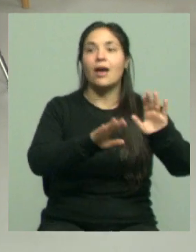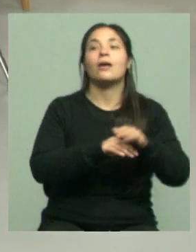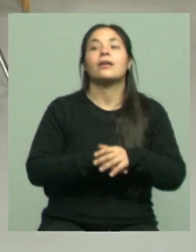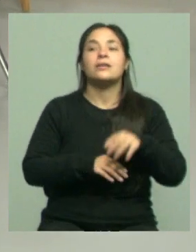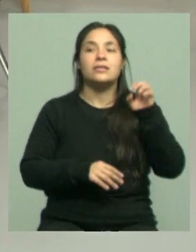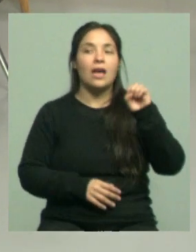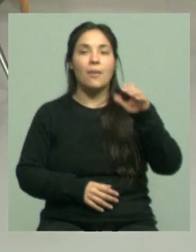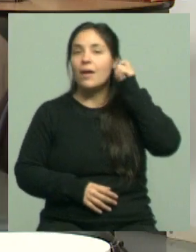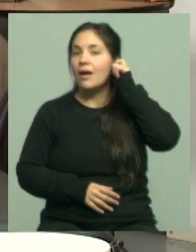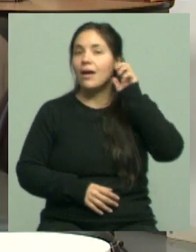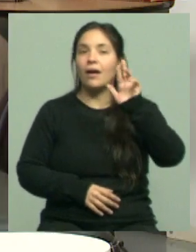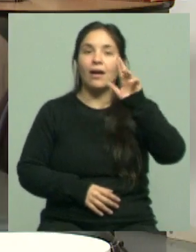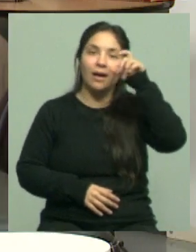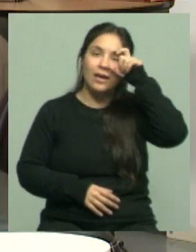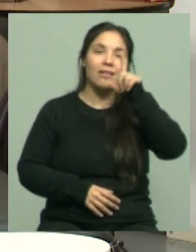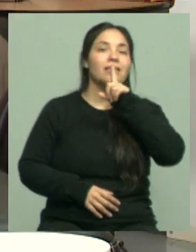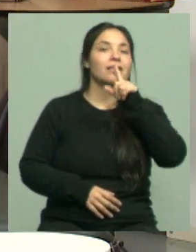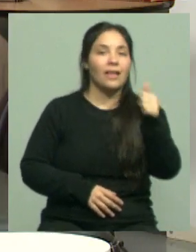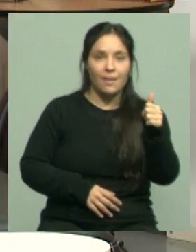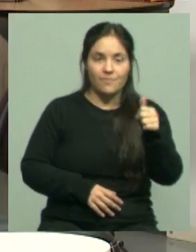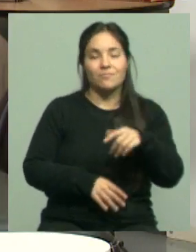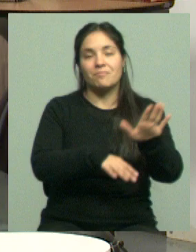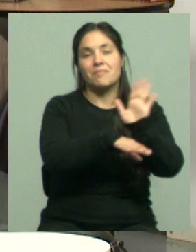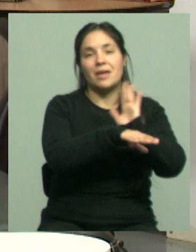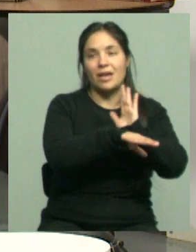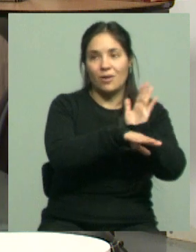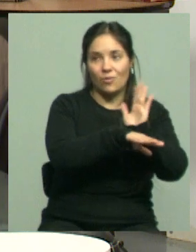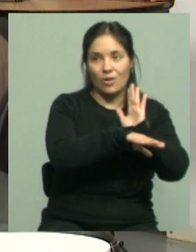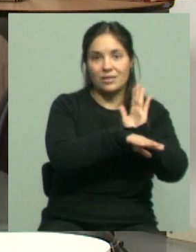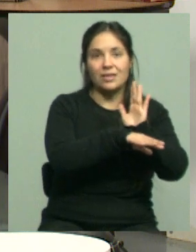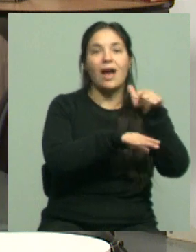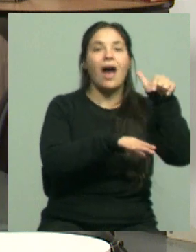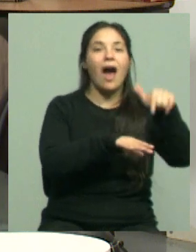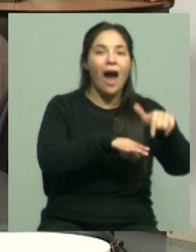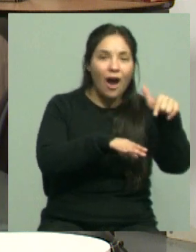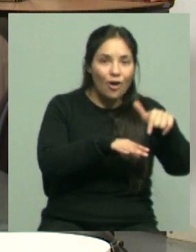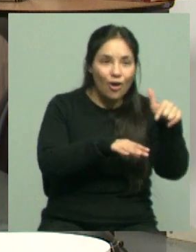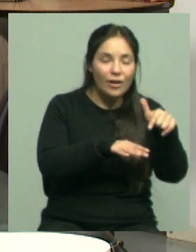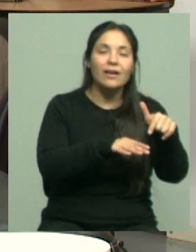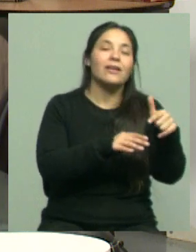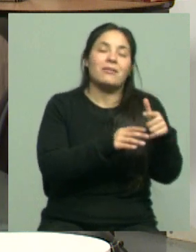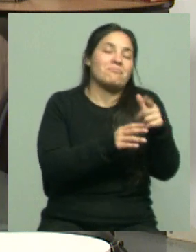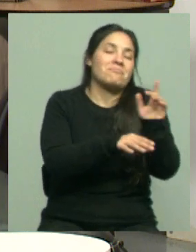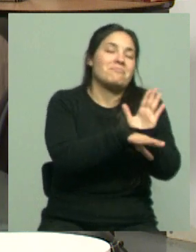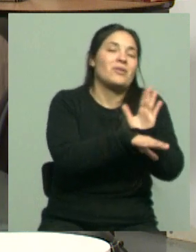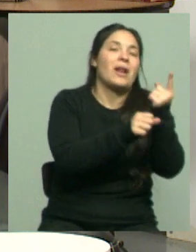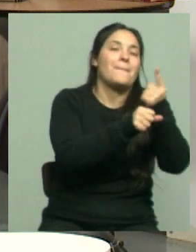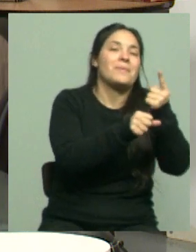Gerwig. A Greta muchas la pueden conocer ahora también por ser la directora de Barbie, ¿no? Esta película que salió el año